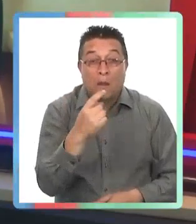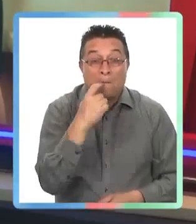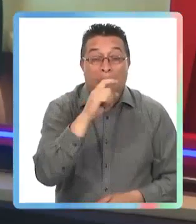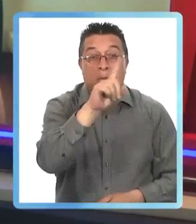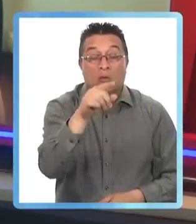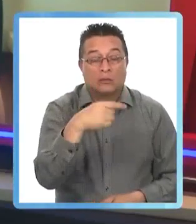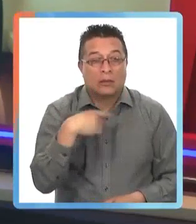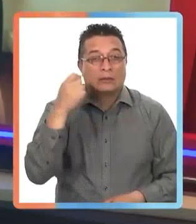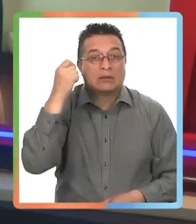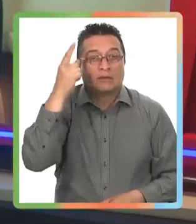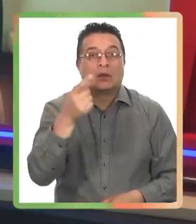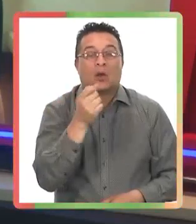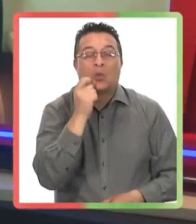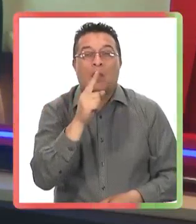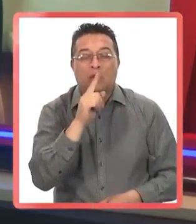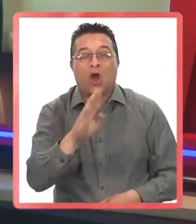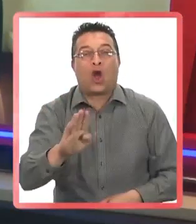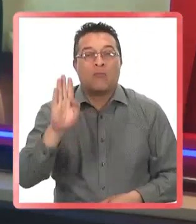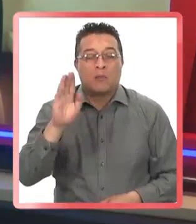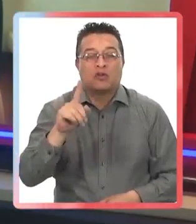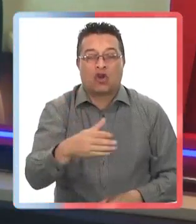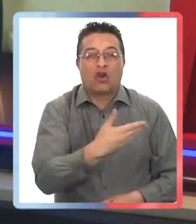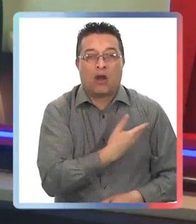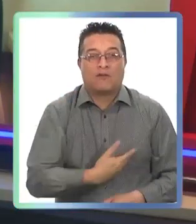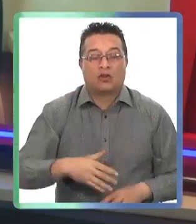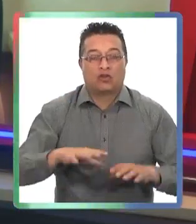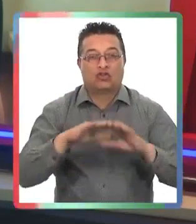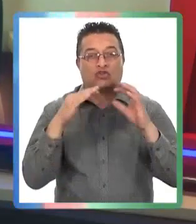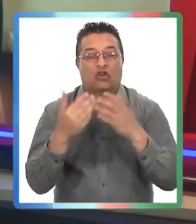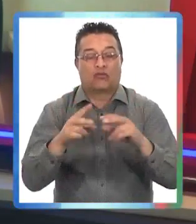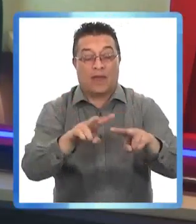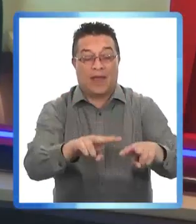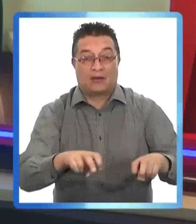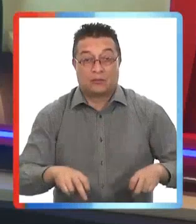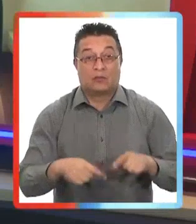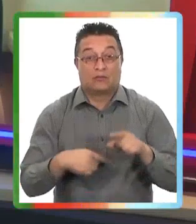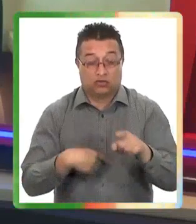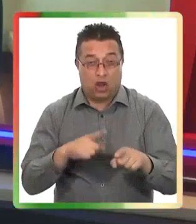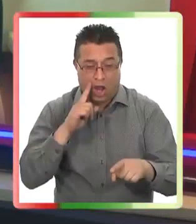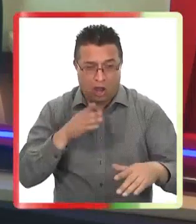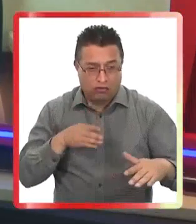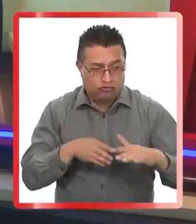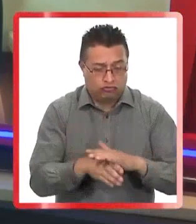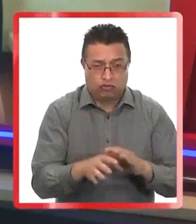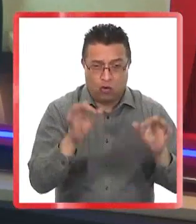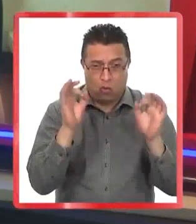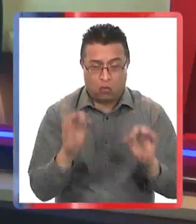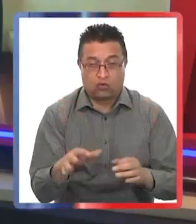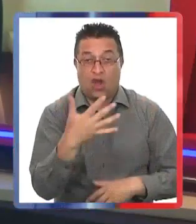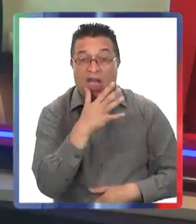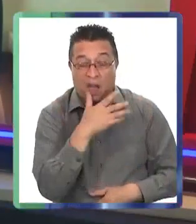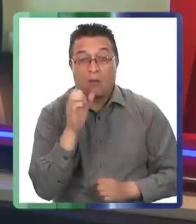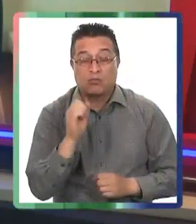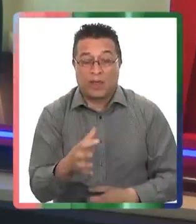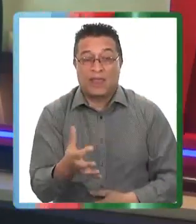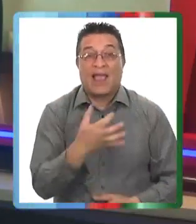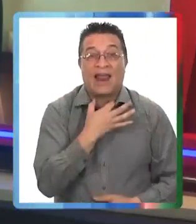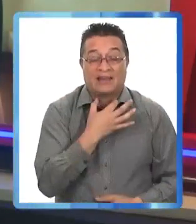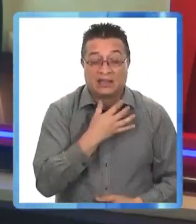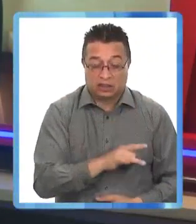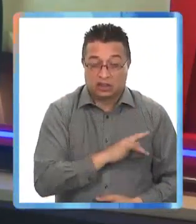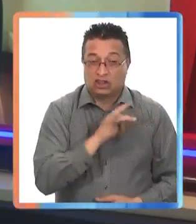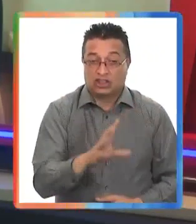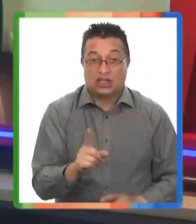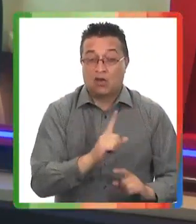la agricultura. ¿Tendrán acceso justo al agua? ¿Podremos garantizar entonces que los chilenos nunca nos va a faltar alimento en la mesa, alimento que venga del